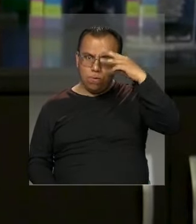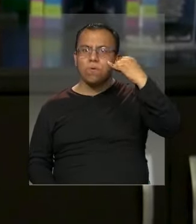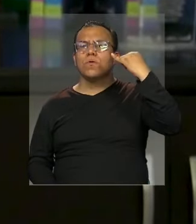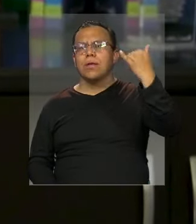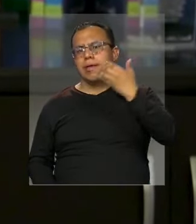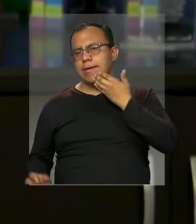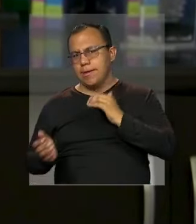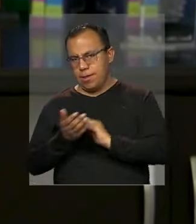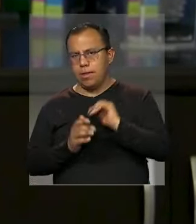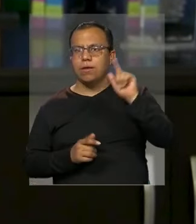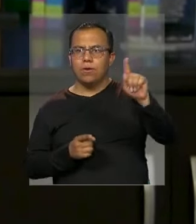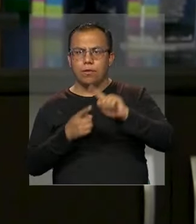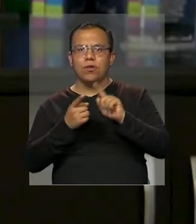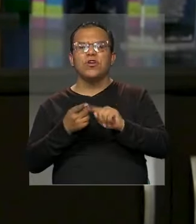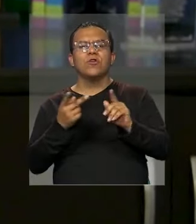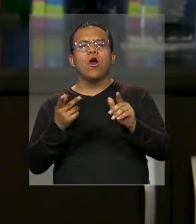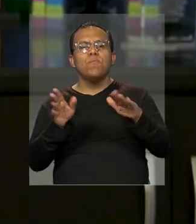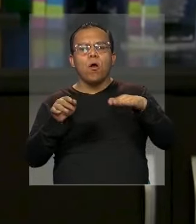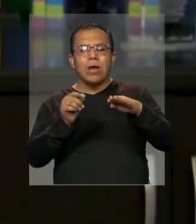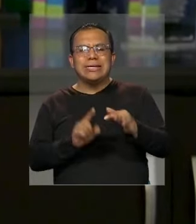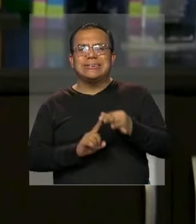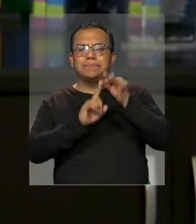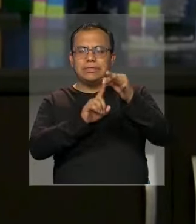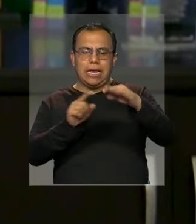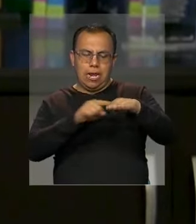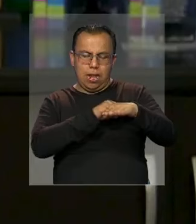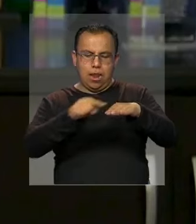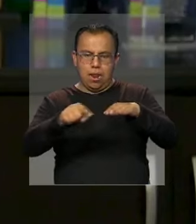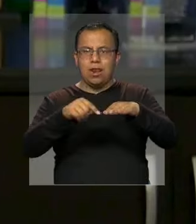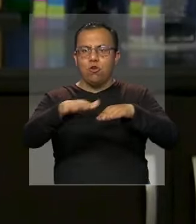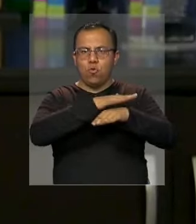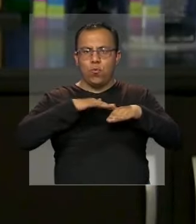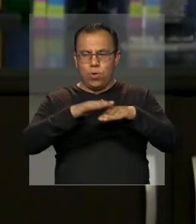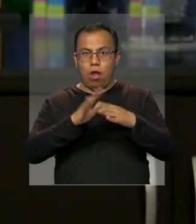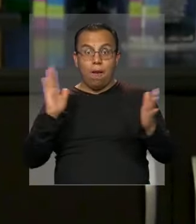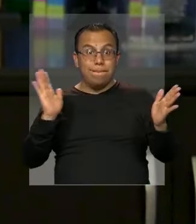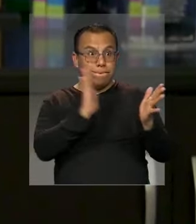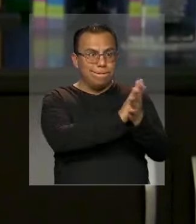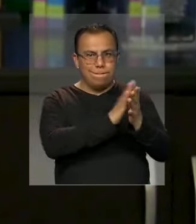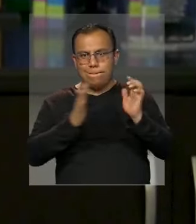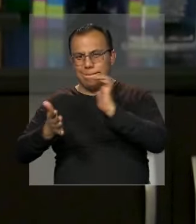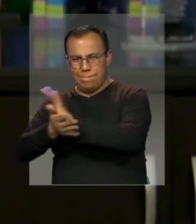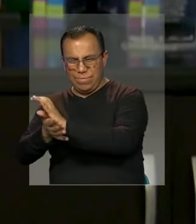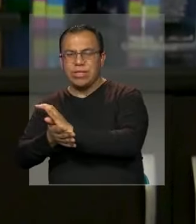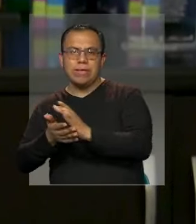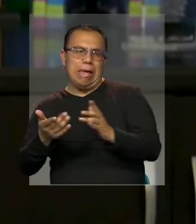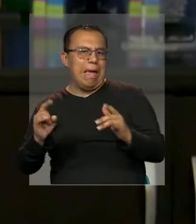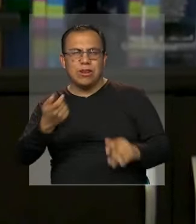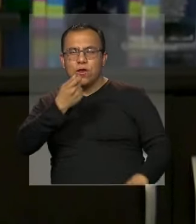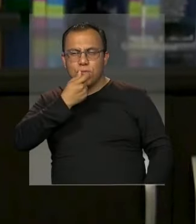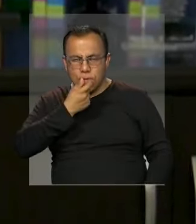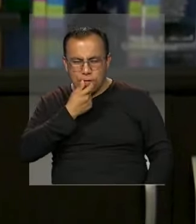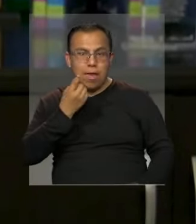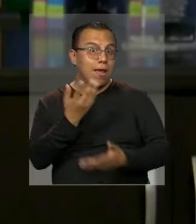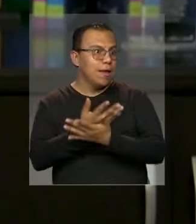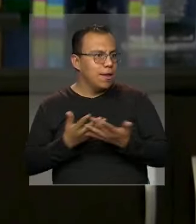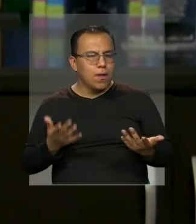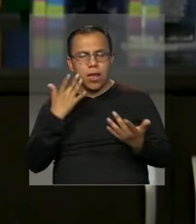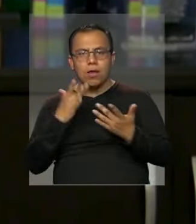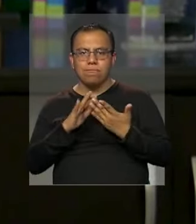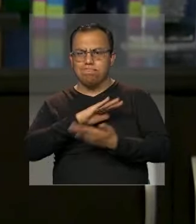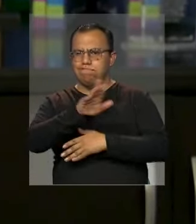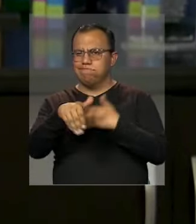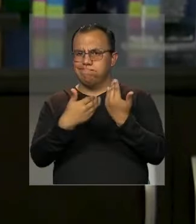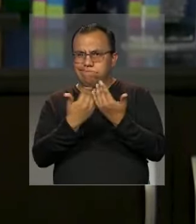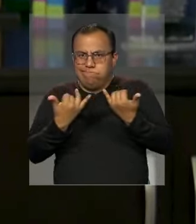Por ejemplo, con vagones exclusivos, botones de pánico, por ejemplo, en Quito. Estamos explorando